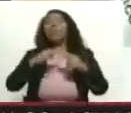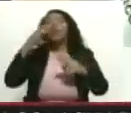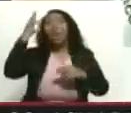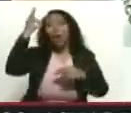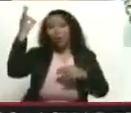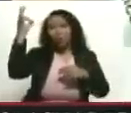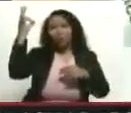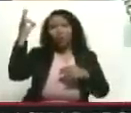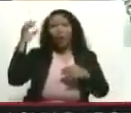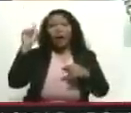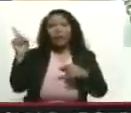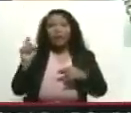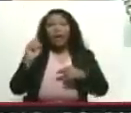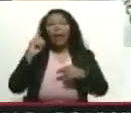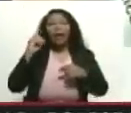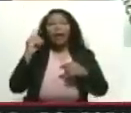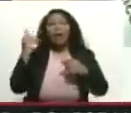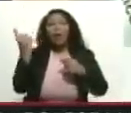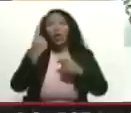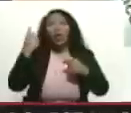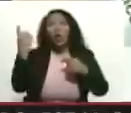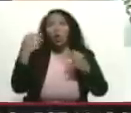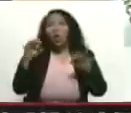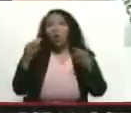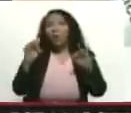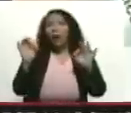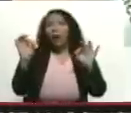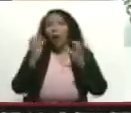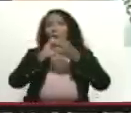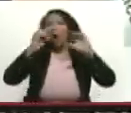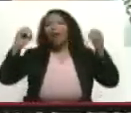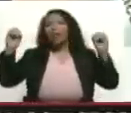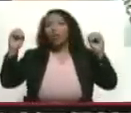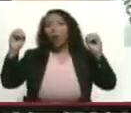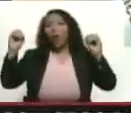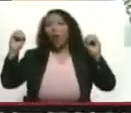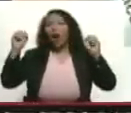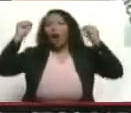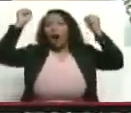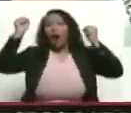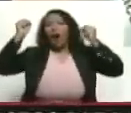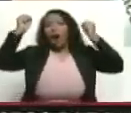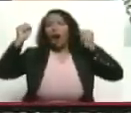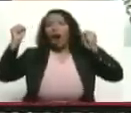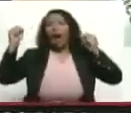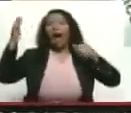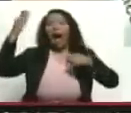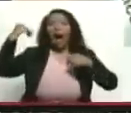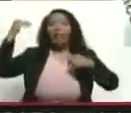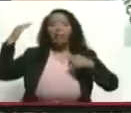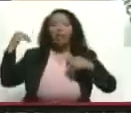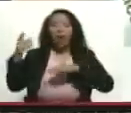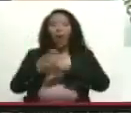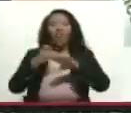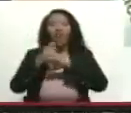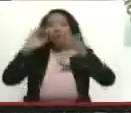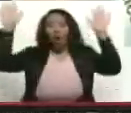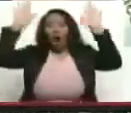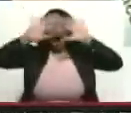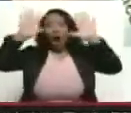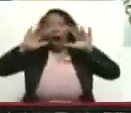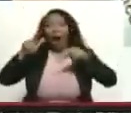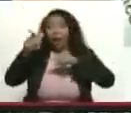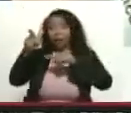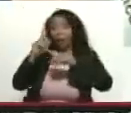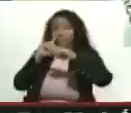1976, una simple consigna de protesta contra el gobierno de Carlos Andrés Pérez, la policía le dio 3 balazos en la espalda